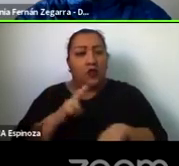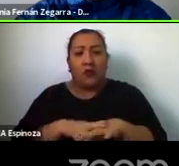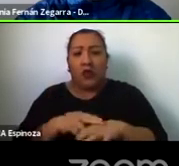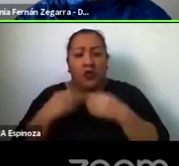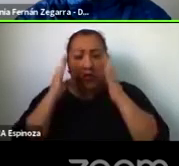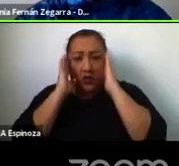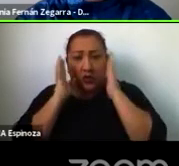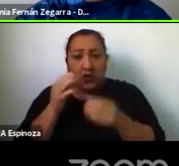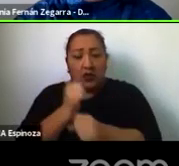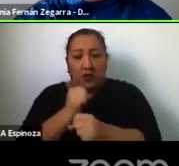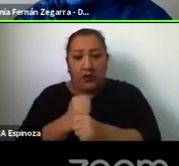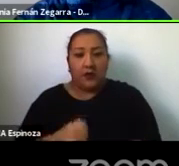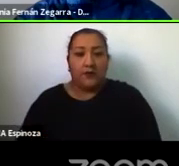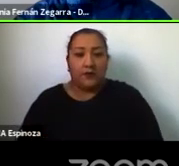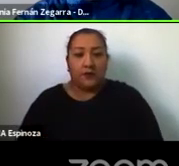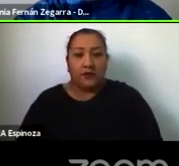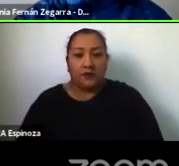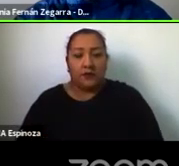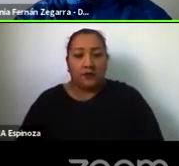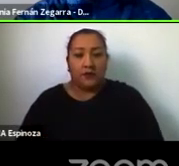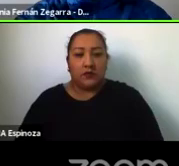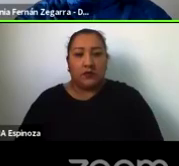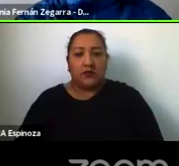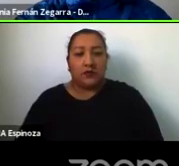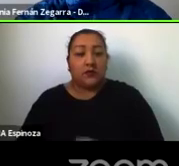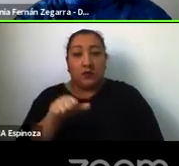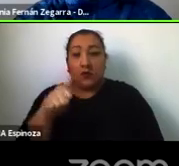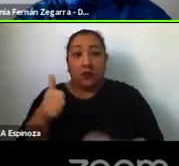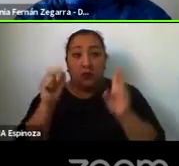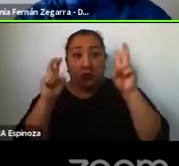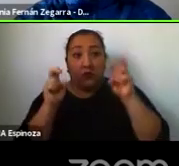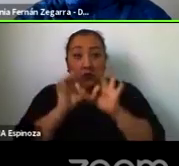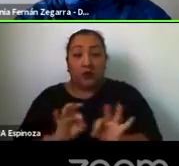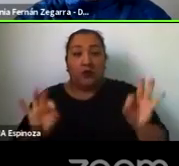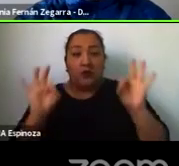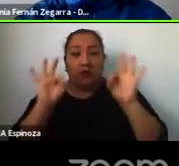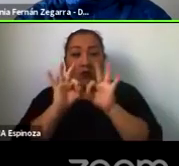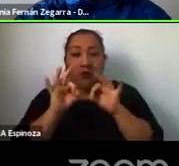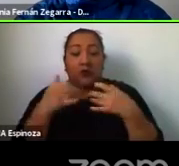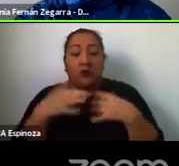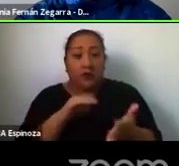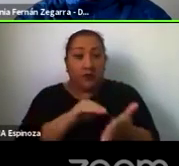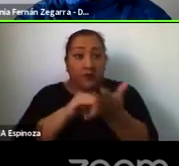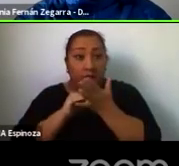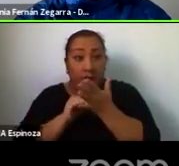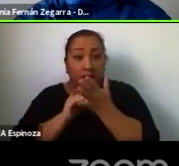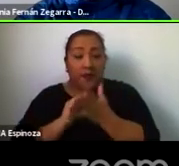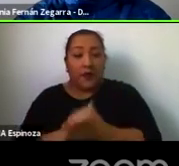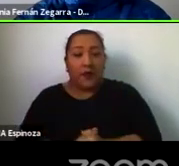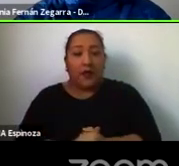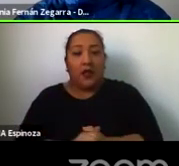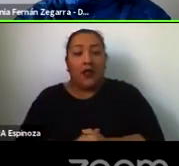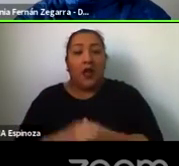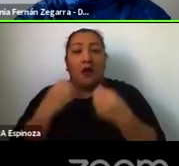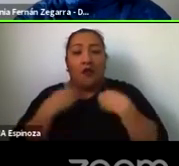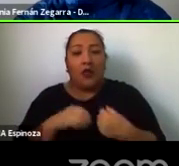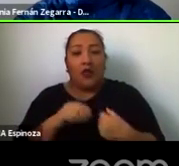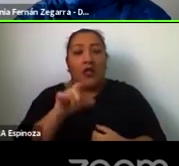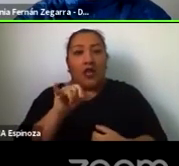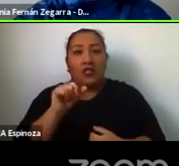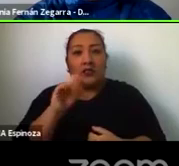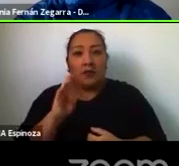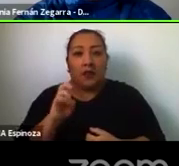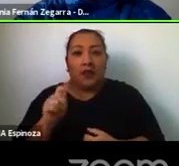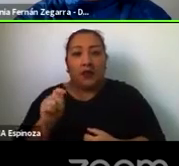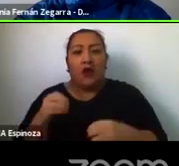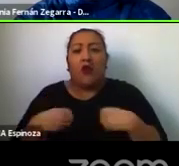en funcionamiento. El otro tema importante que nos ha demostrado la doctora Lisbeth Illanes es cómo se